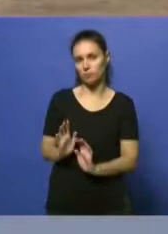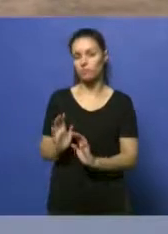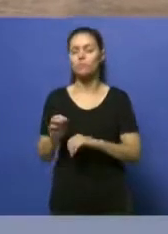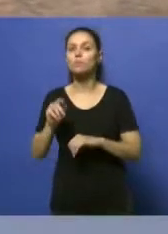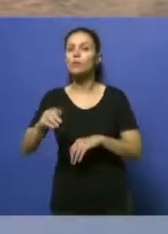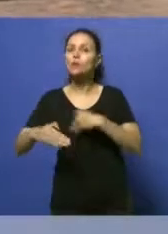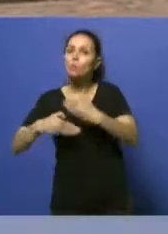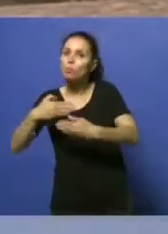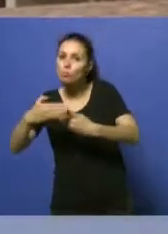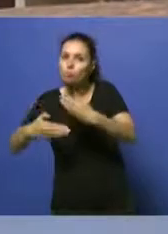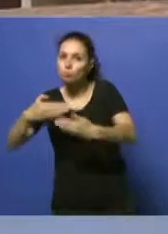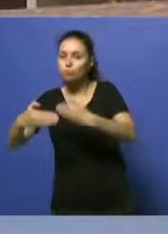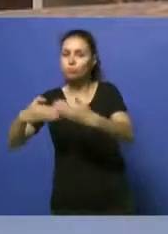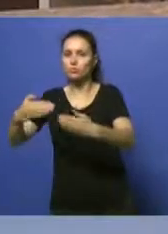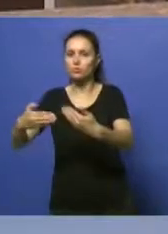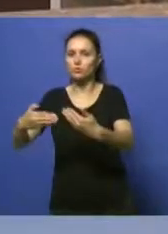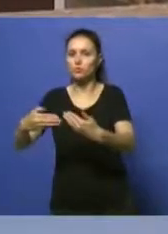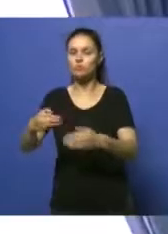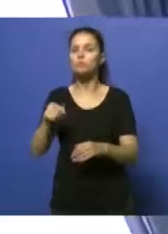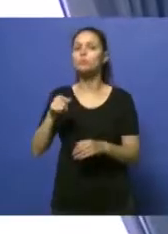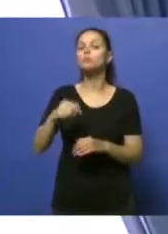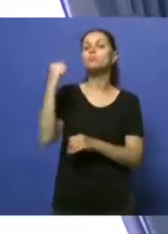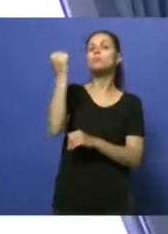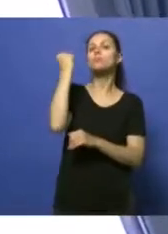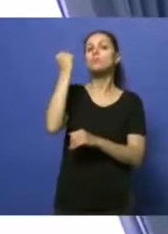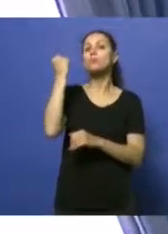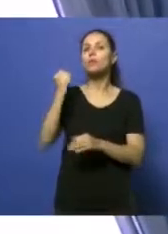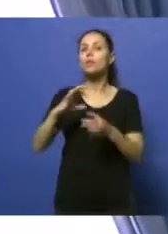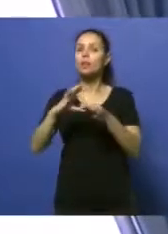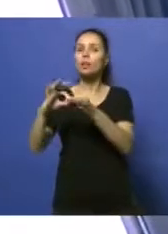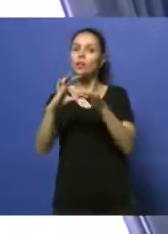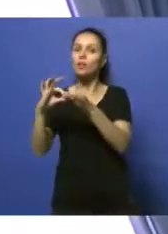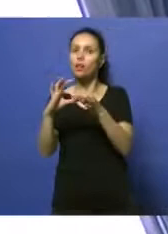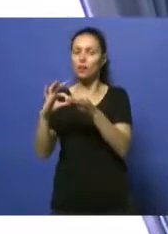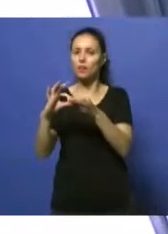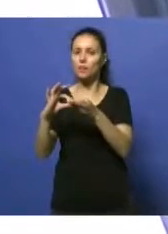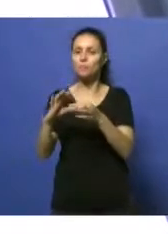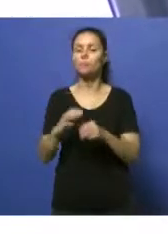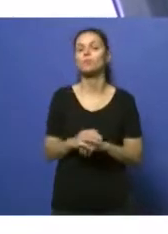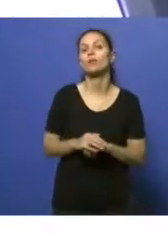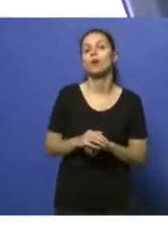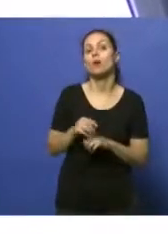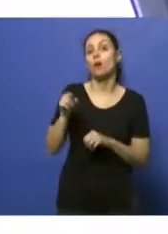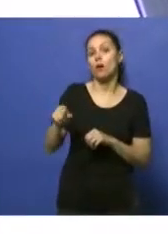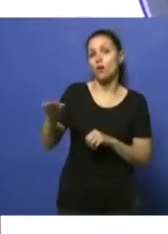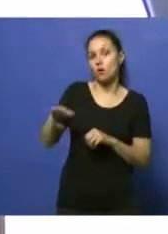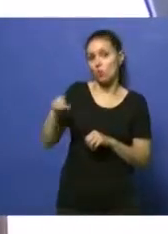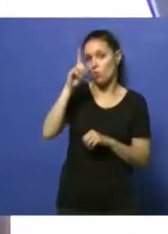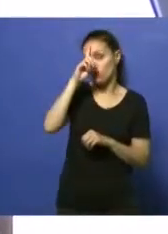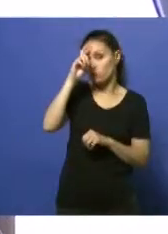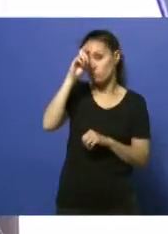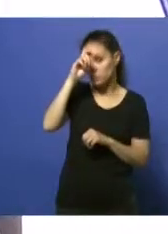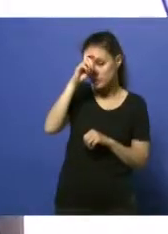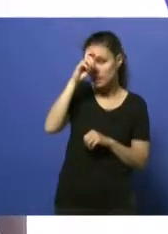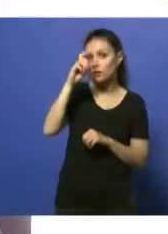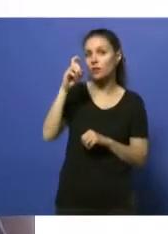es poder articular. El Hospital Pasteur ha formado parte, y forma parte de un corredor sanitario, que